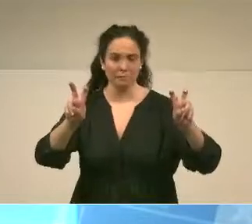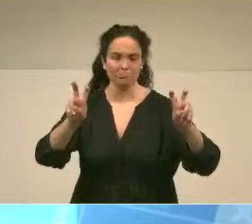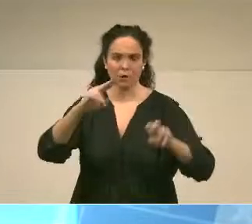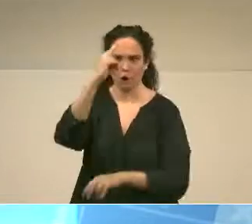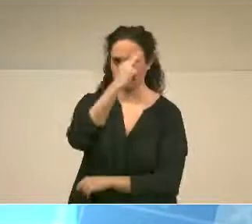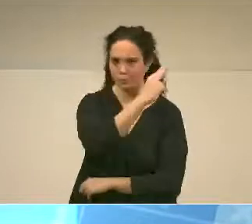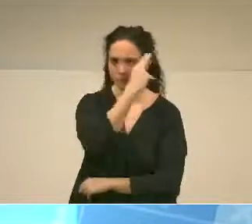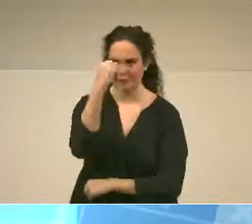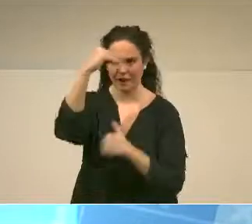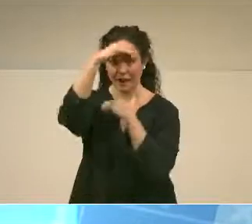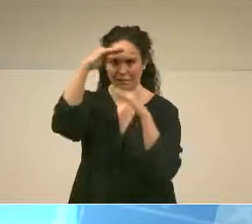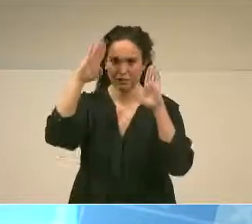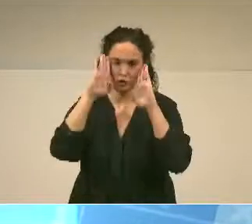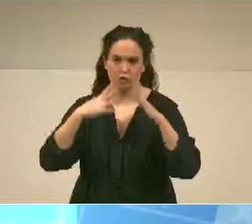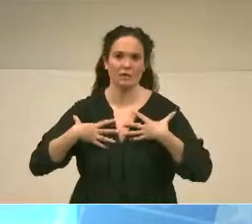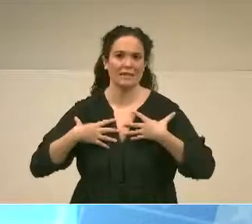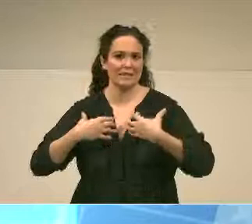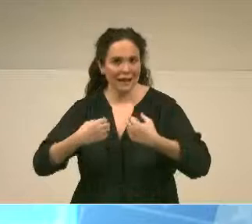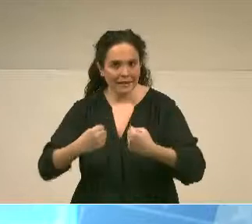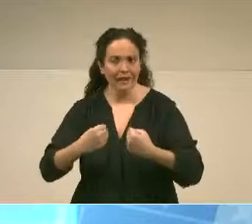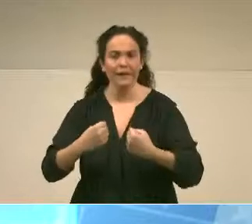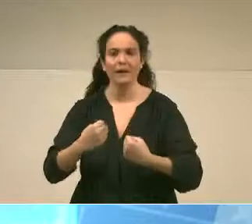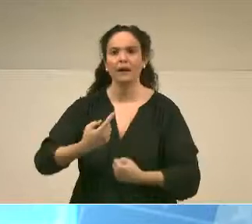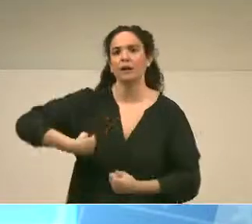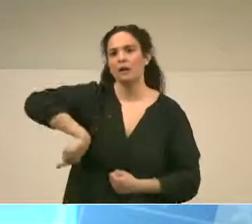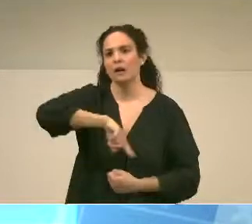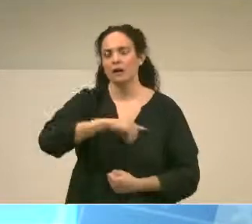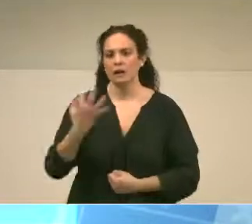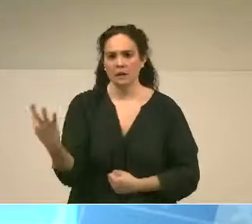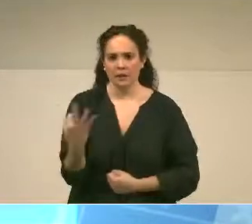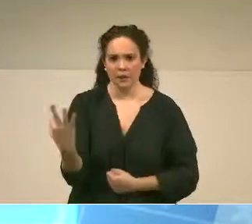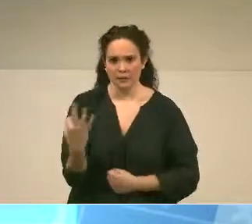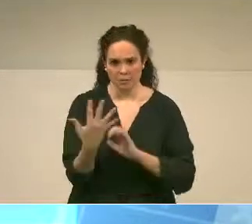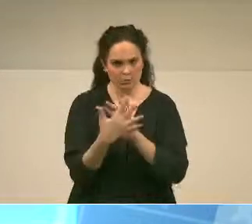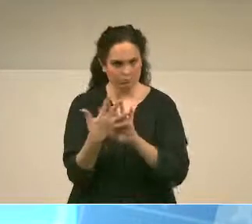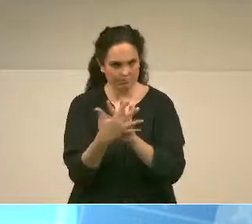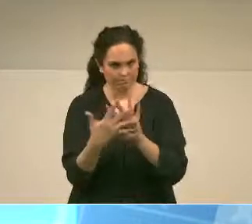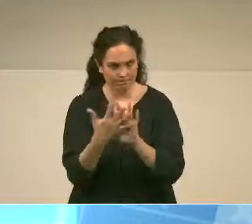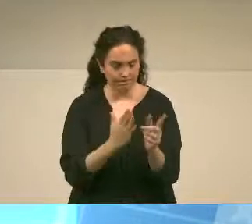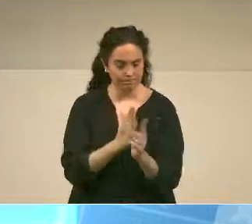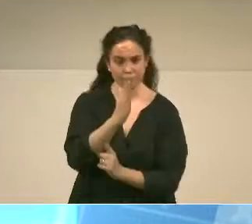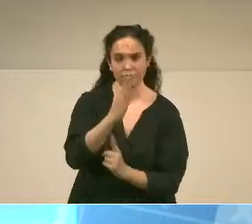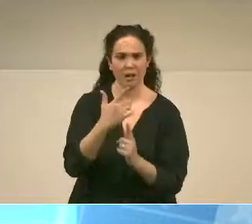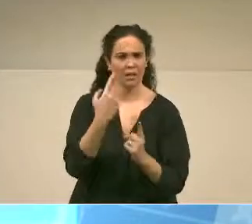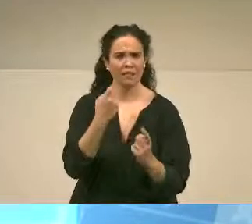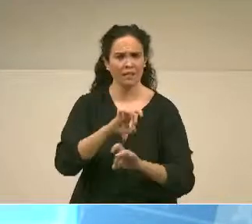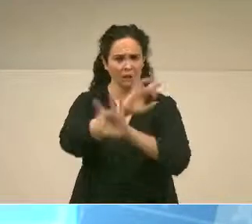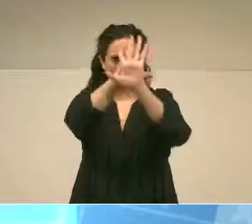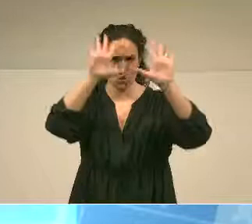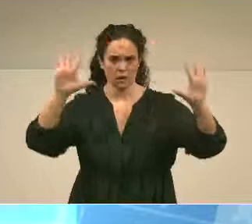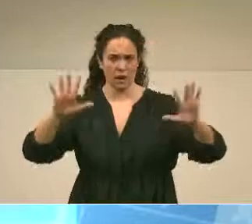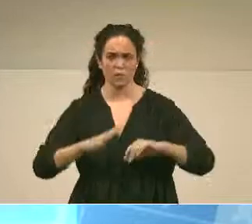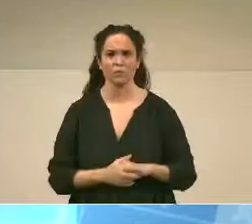asistencial, atención sanitaria, tenemos que decir, por un lado, y hay que hablar claramente de ello,